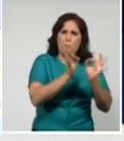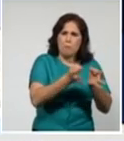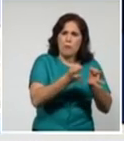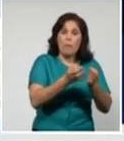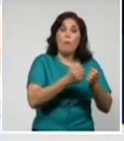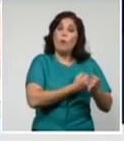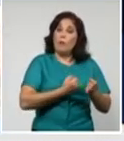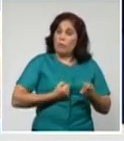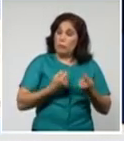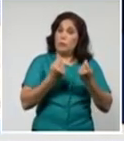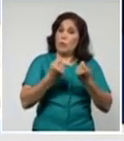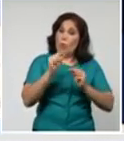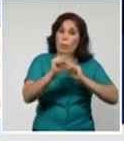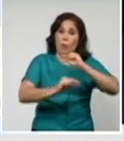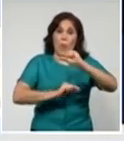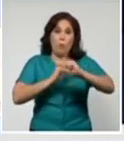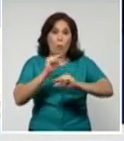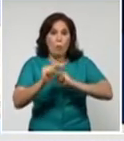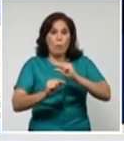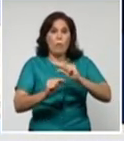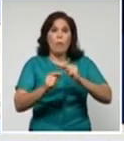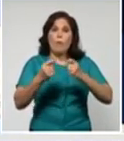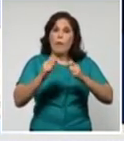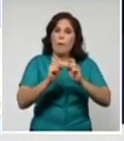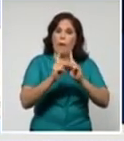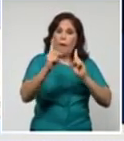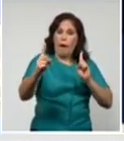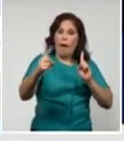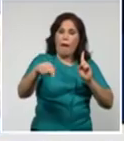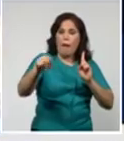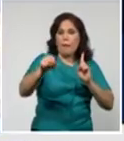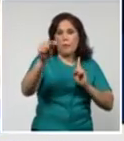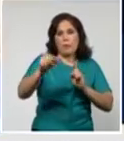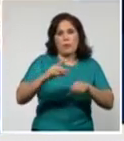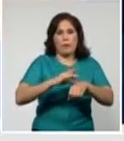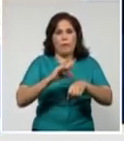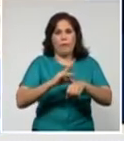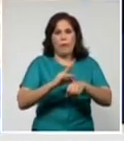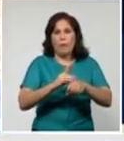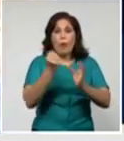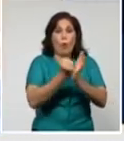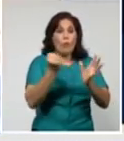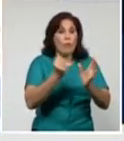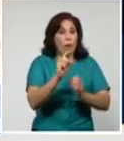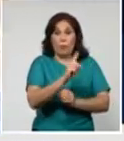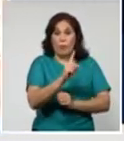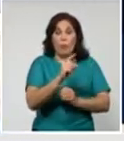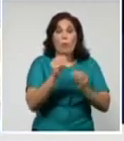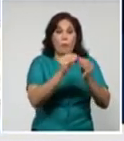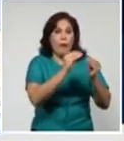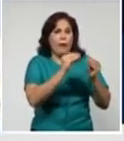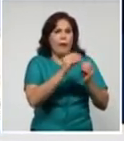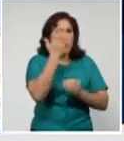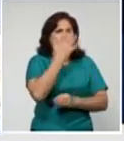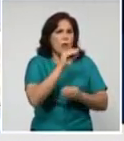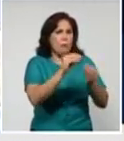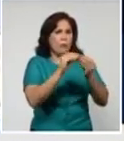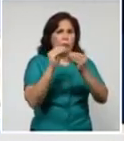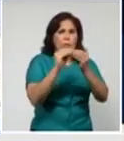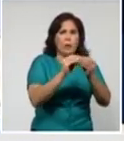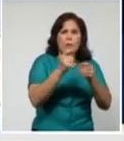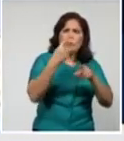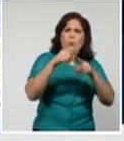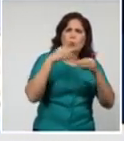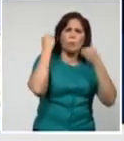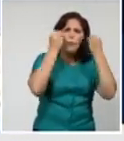se incrementa, el aislamiento de los casos, no cuando están confirmados de que son contactos, sospechosos, grupos